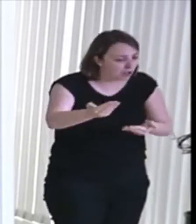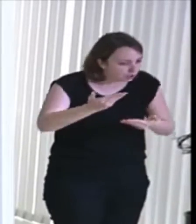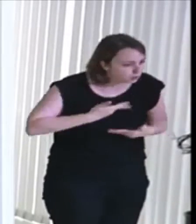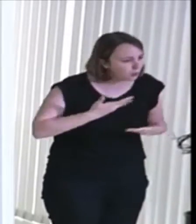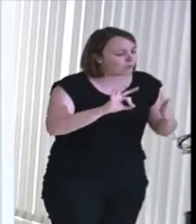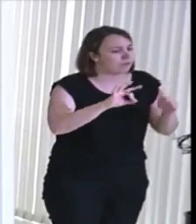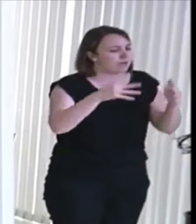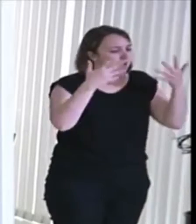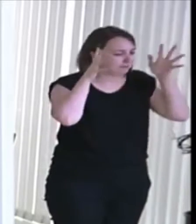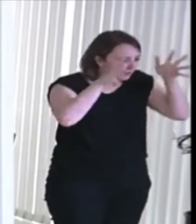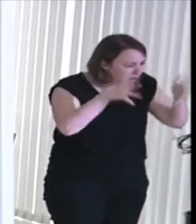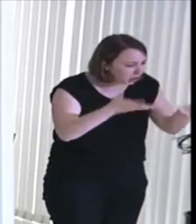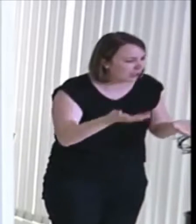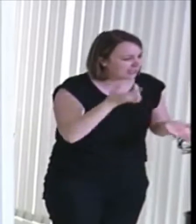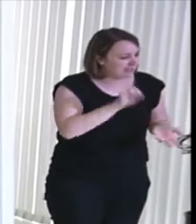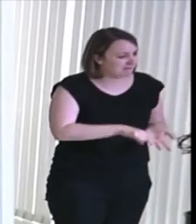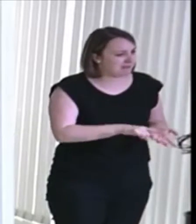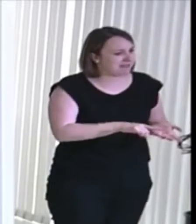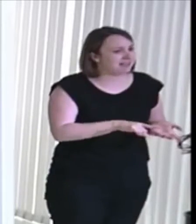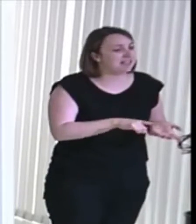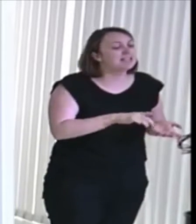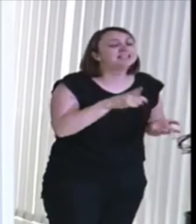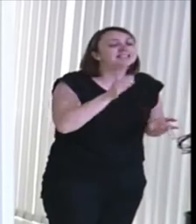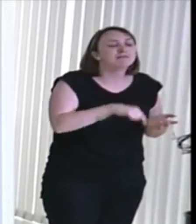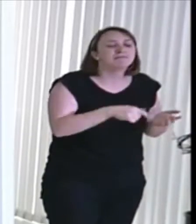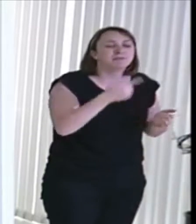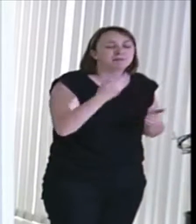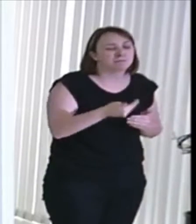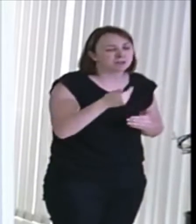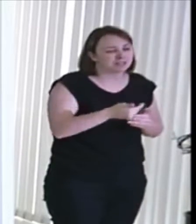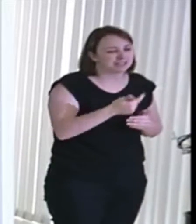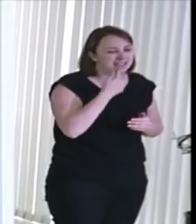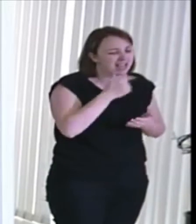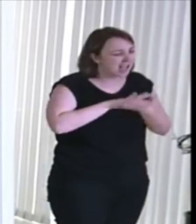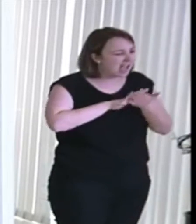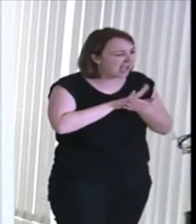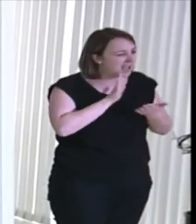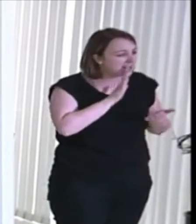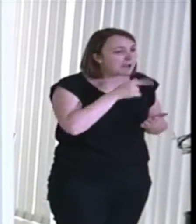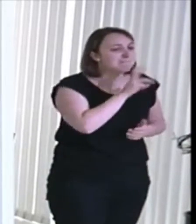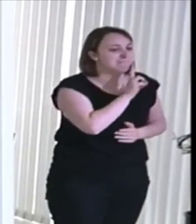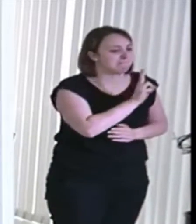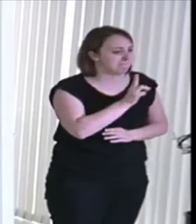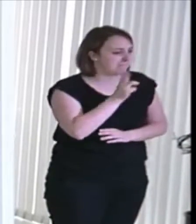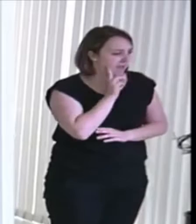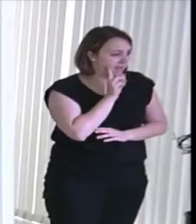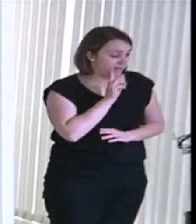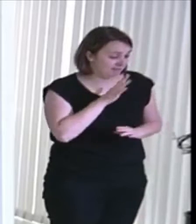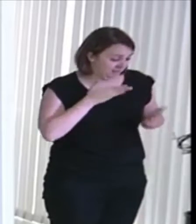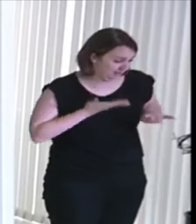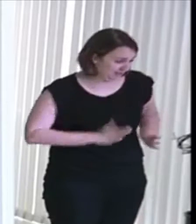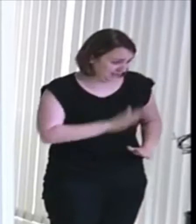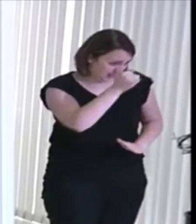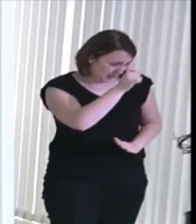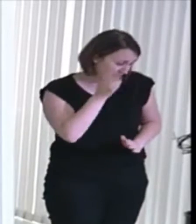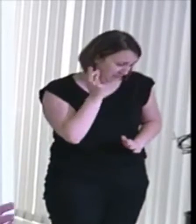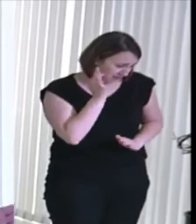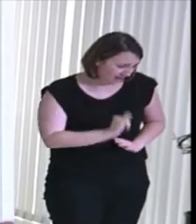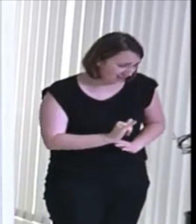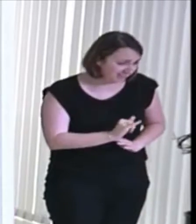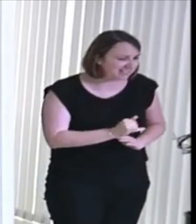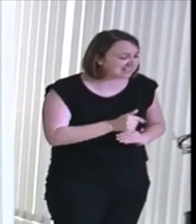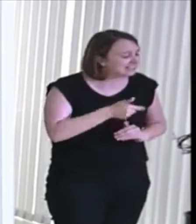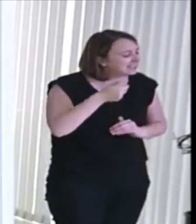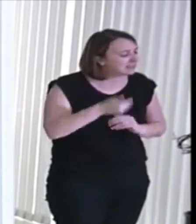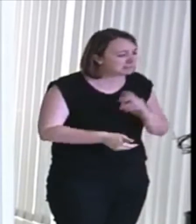y te asesoran. Y luego una parte importante que decían ellos, ¿no? Las madres que tenemos hijos y hijas, es